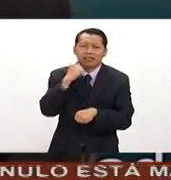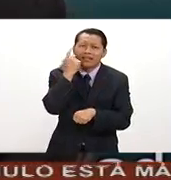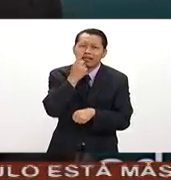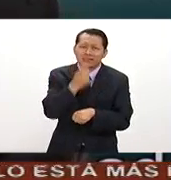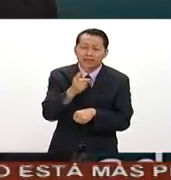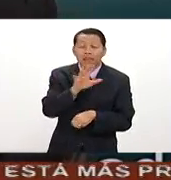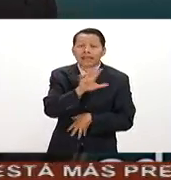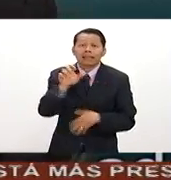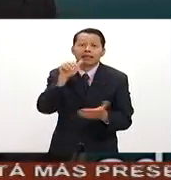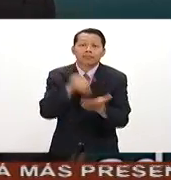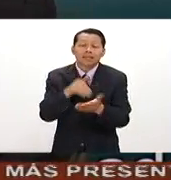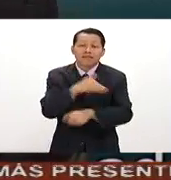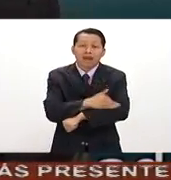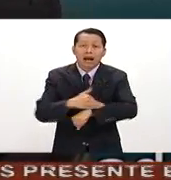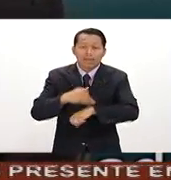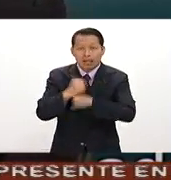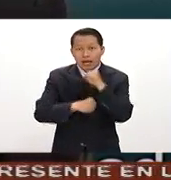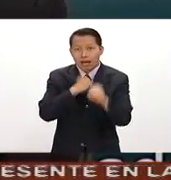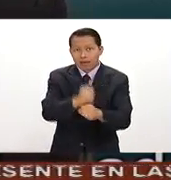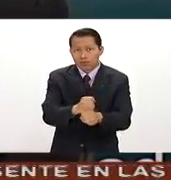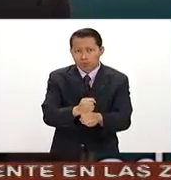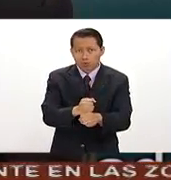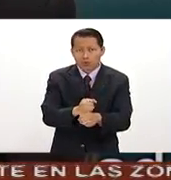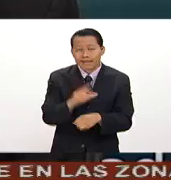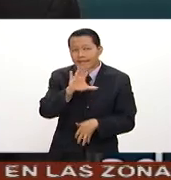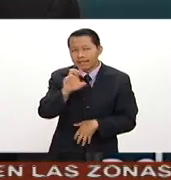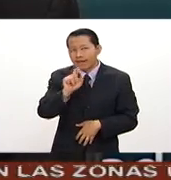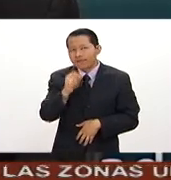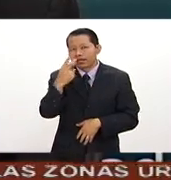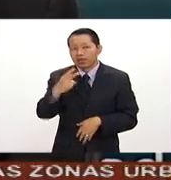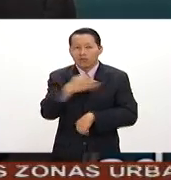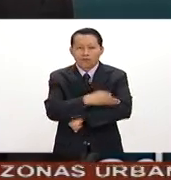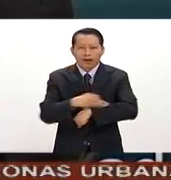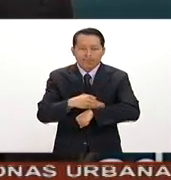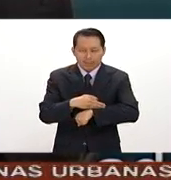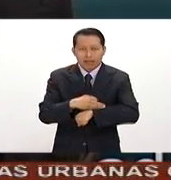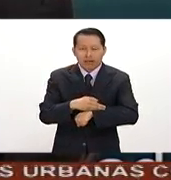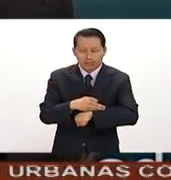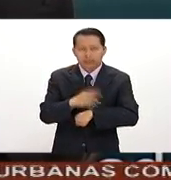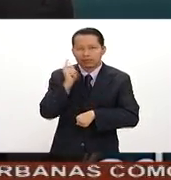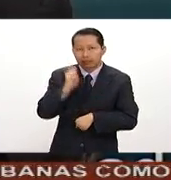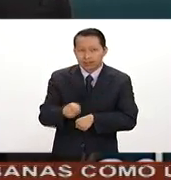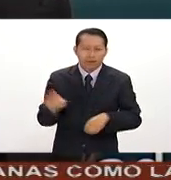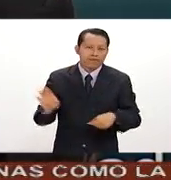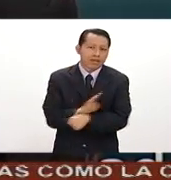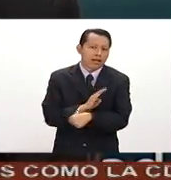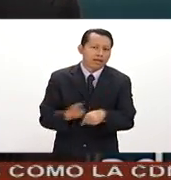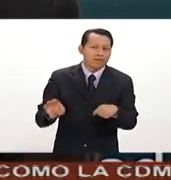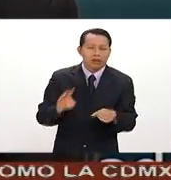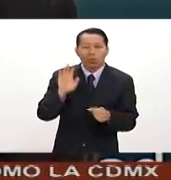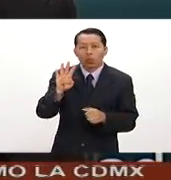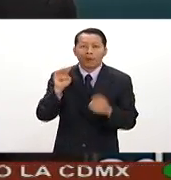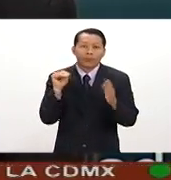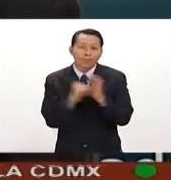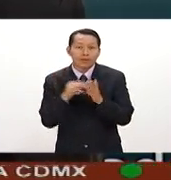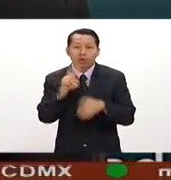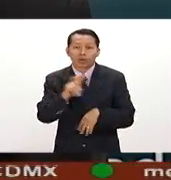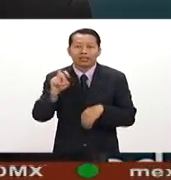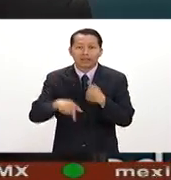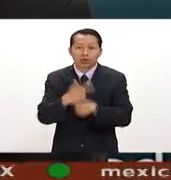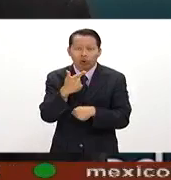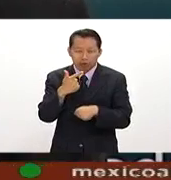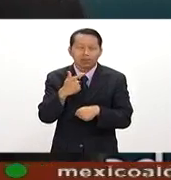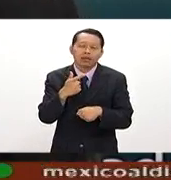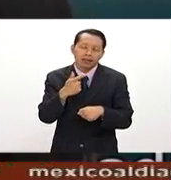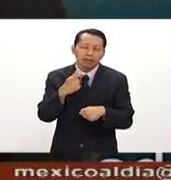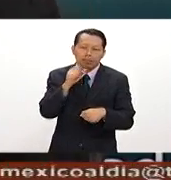más de 500,000 familias al año. 522,000 familias se benefician de las 4,212